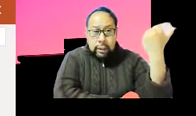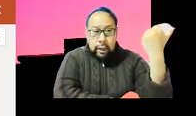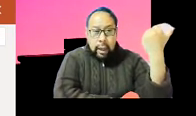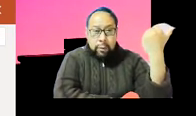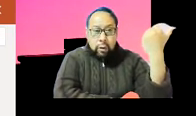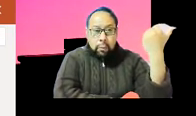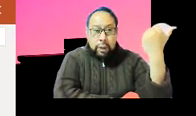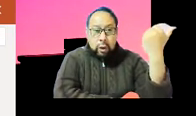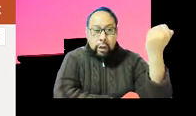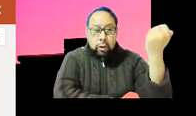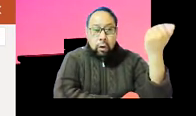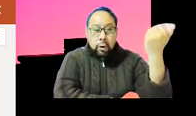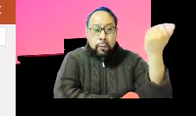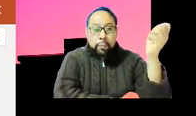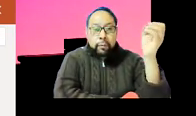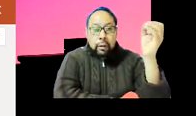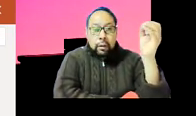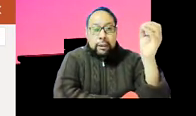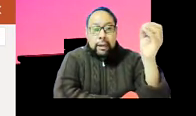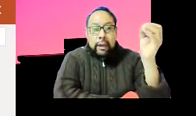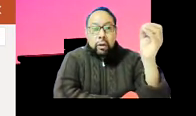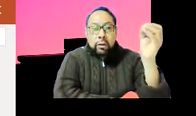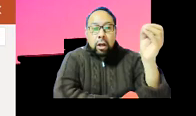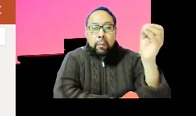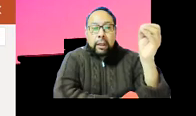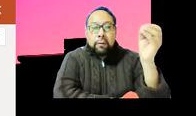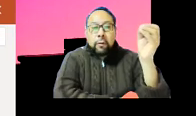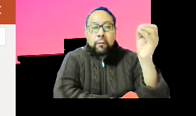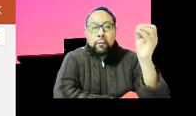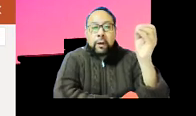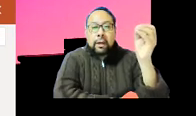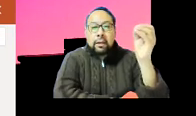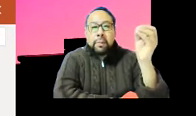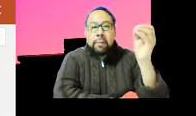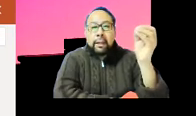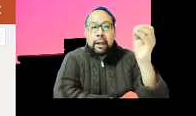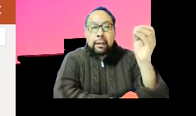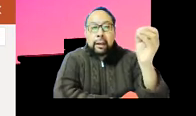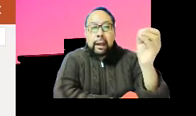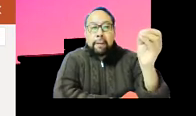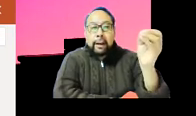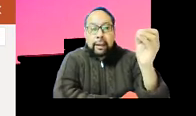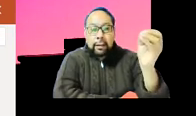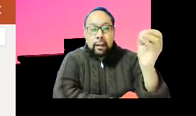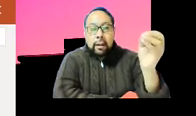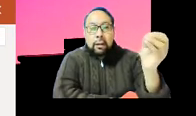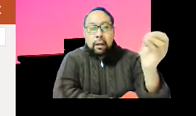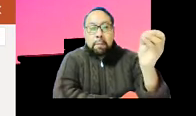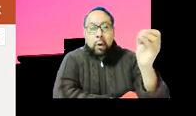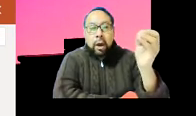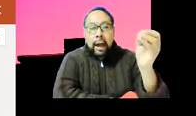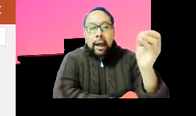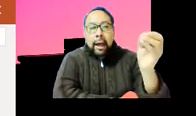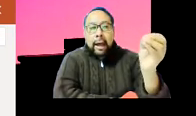los intercambios de opiniones, como si en ellos el objetivo fuese simplemente hacer que la verdad